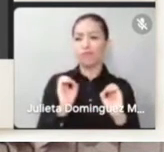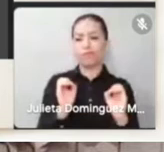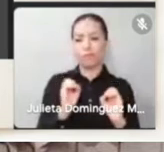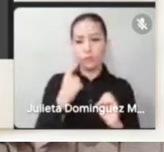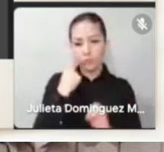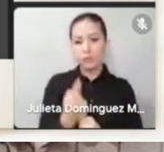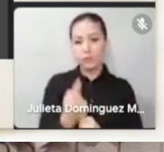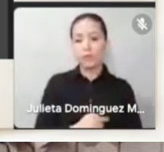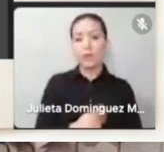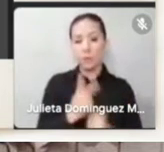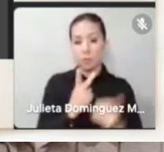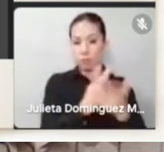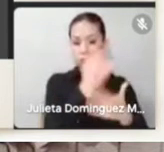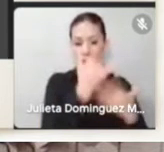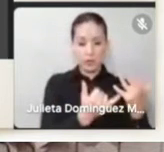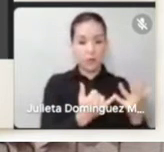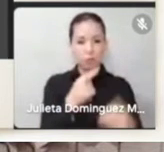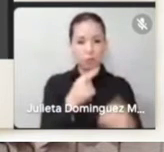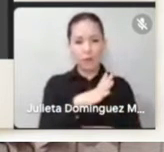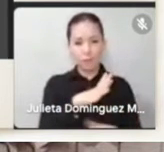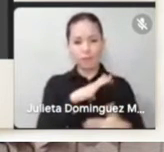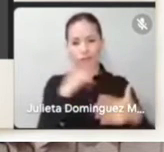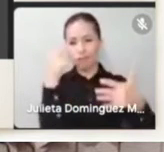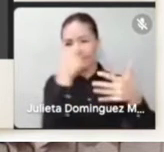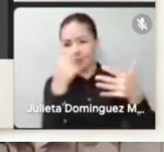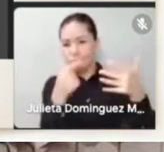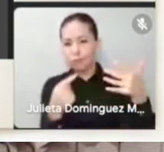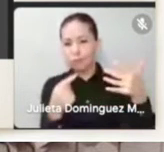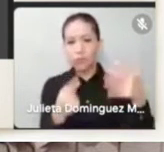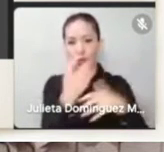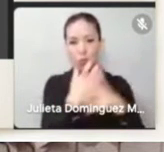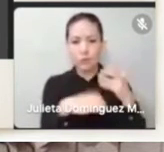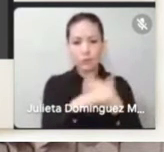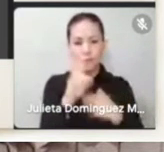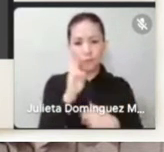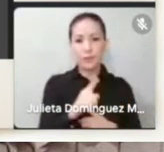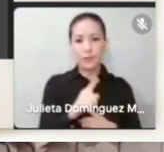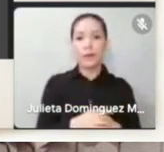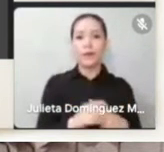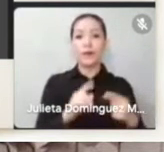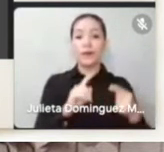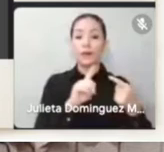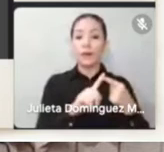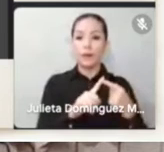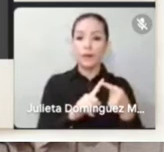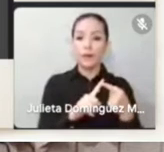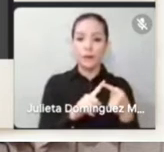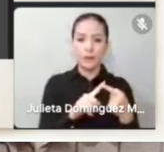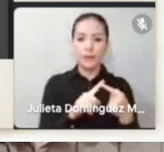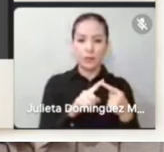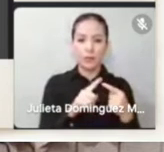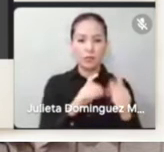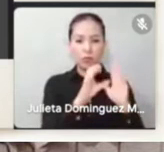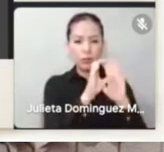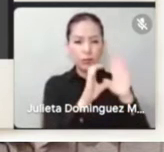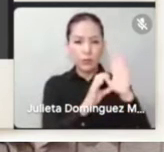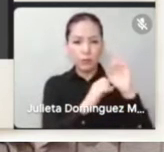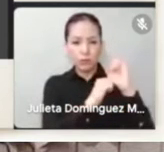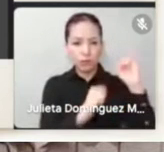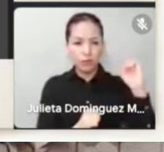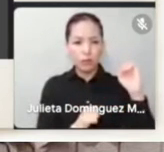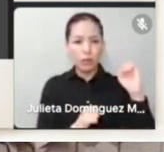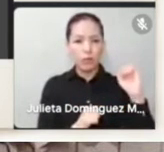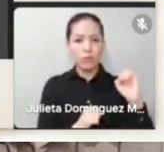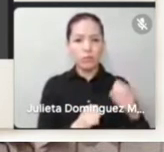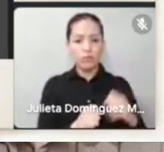en el proyecto se analizaron diversos tópicos a saber, el estándar de valoración constitucional en el caso de nulidad de